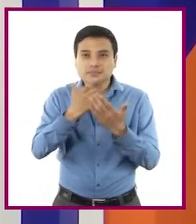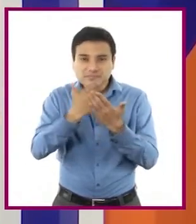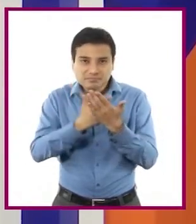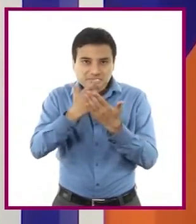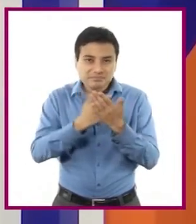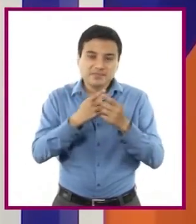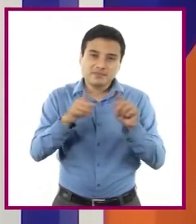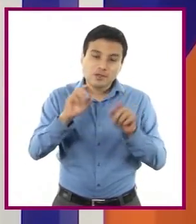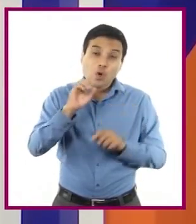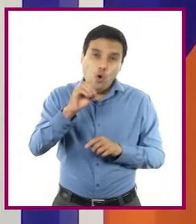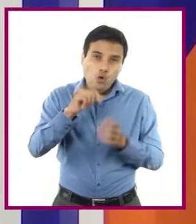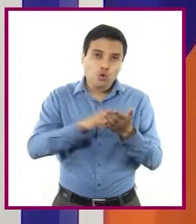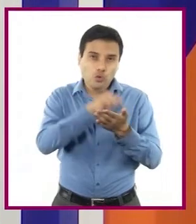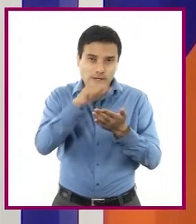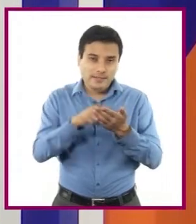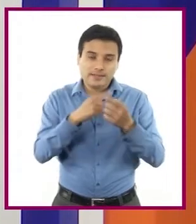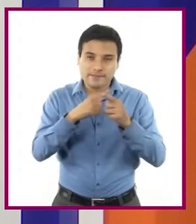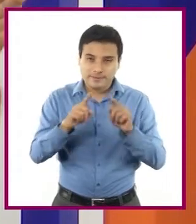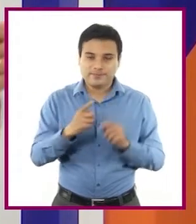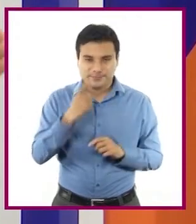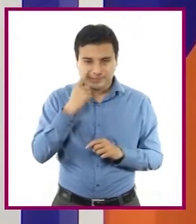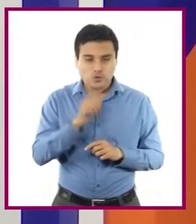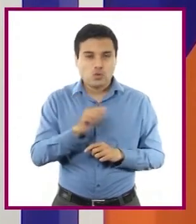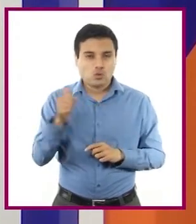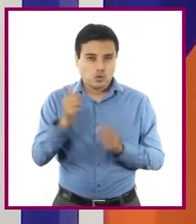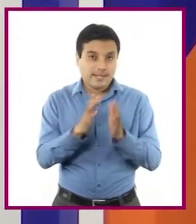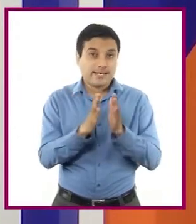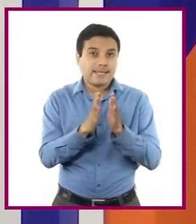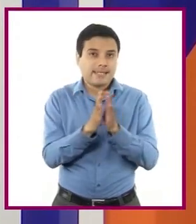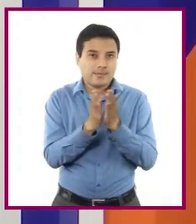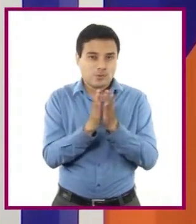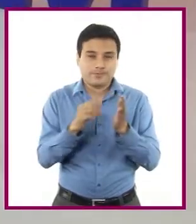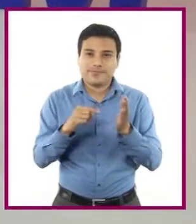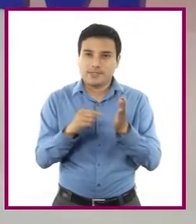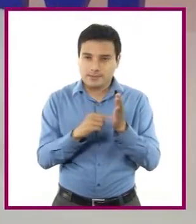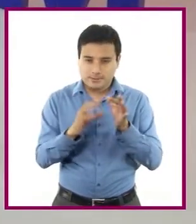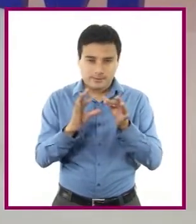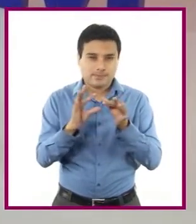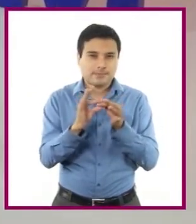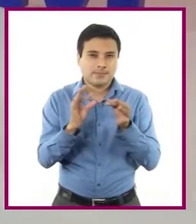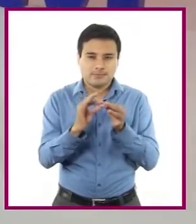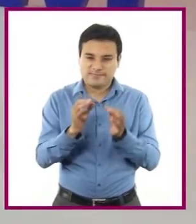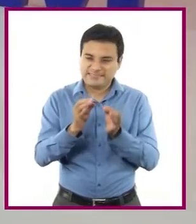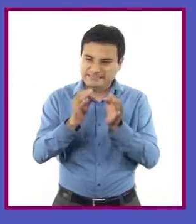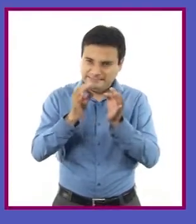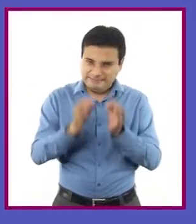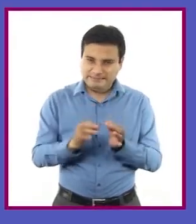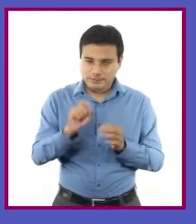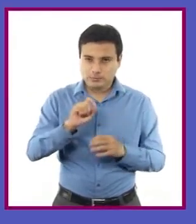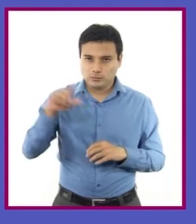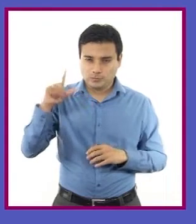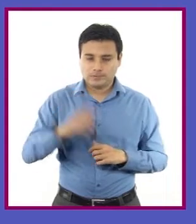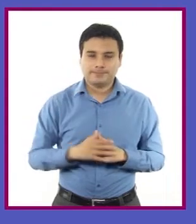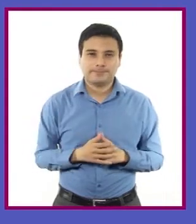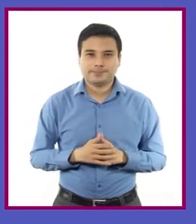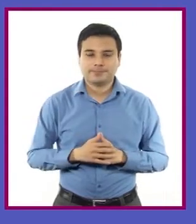datos pueden variar. Revisemos un texto que tiene una información más precisa.